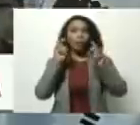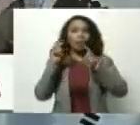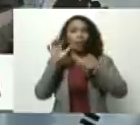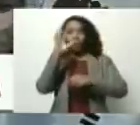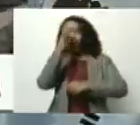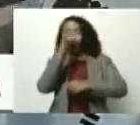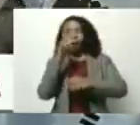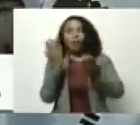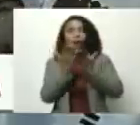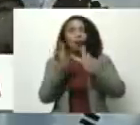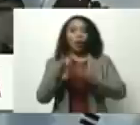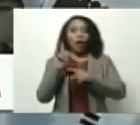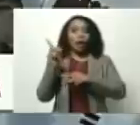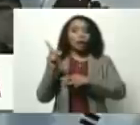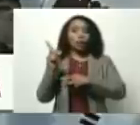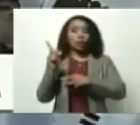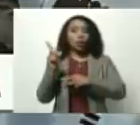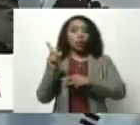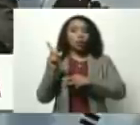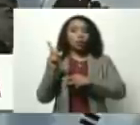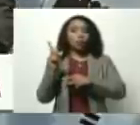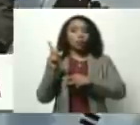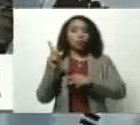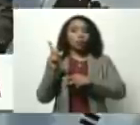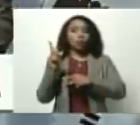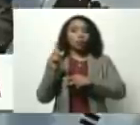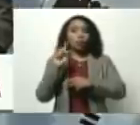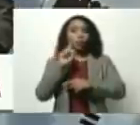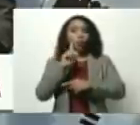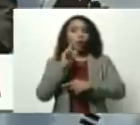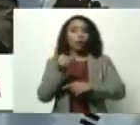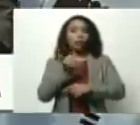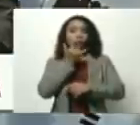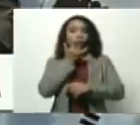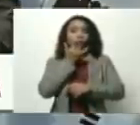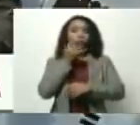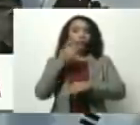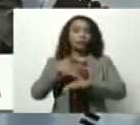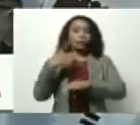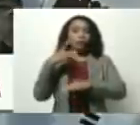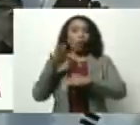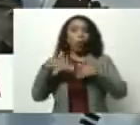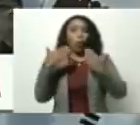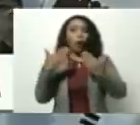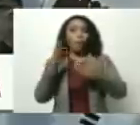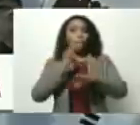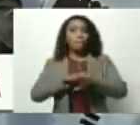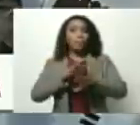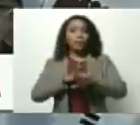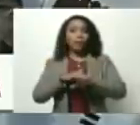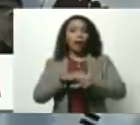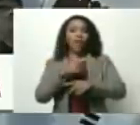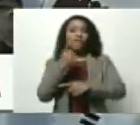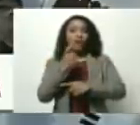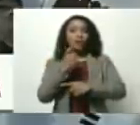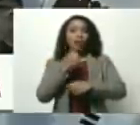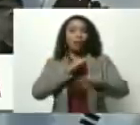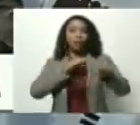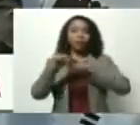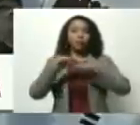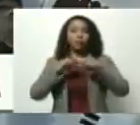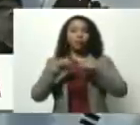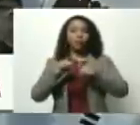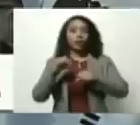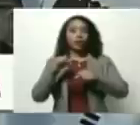escolar. Eso implica una falla grave, el cual consiste en la falta de actuación de las y